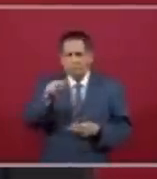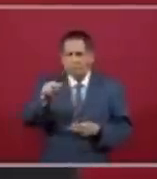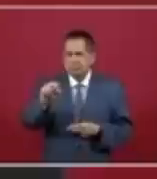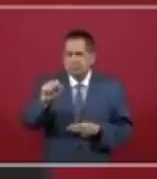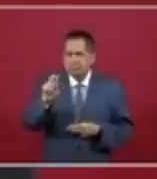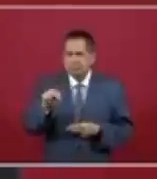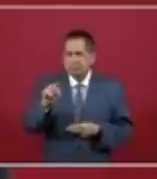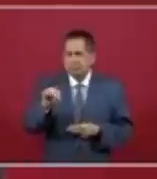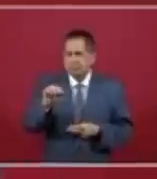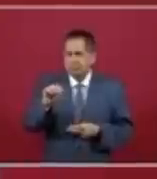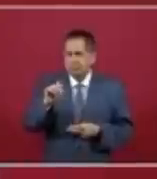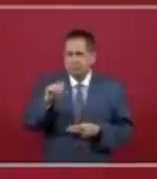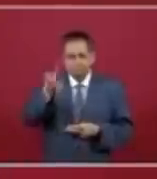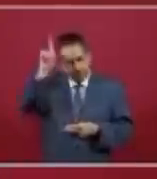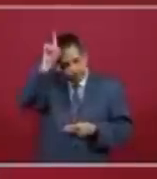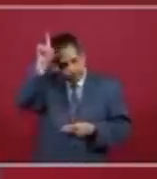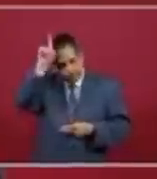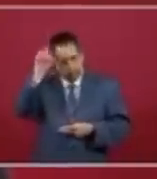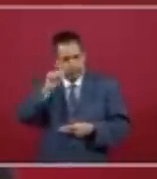Y es también